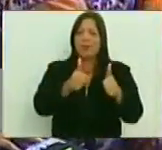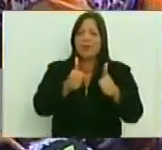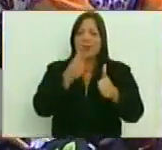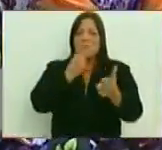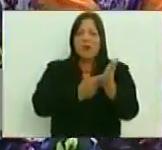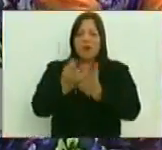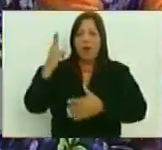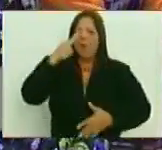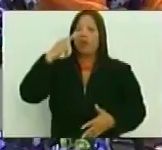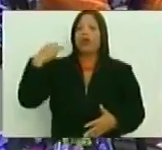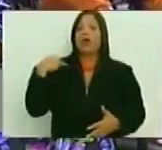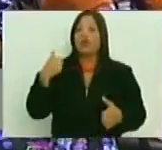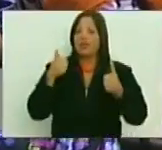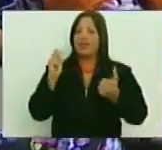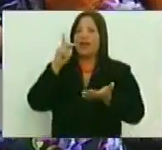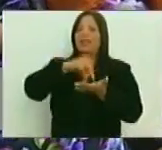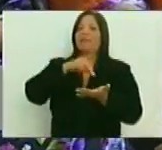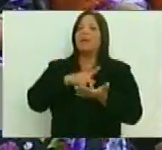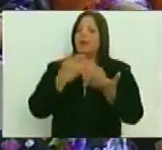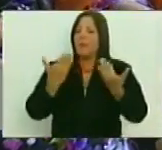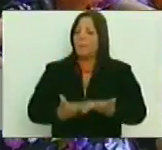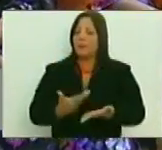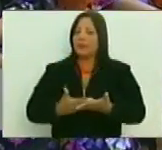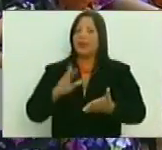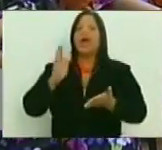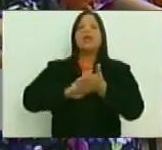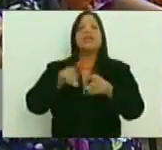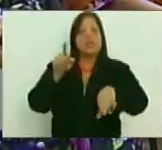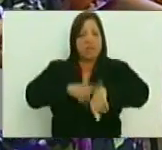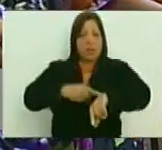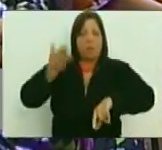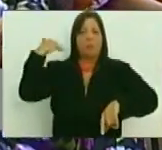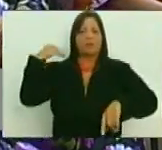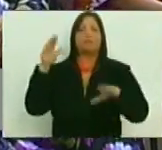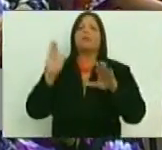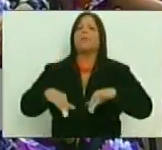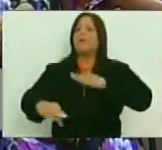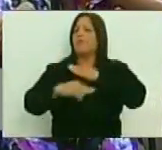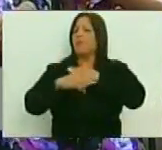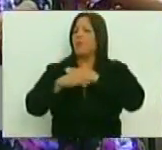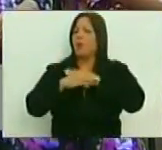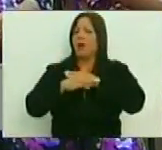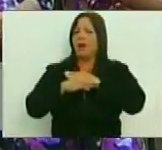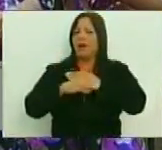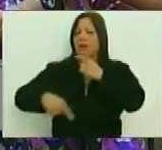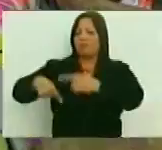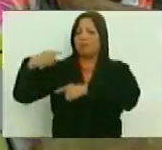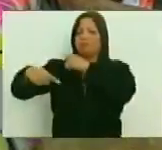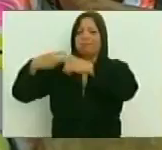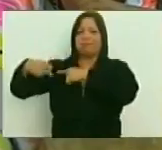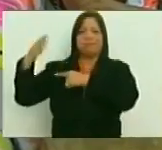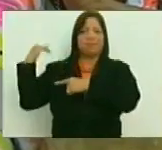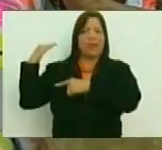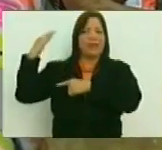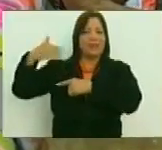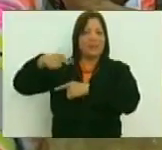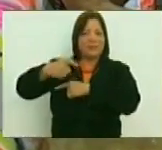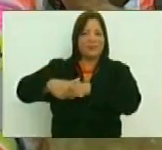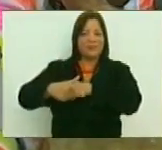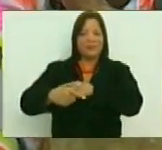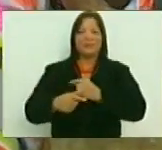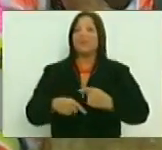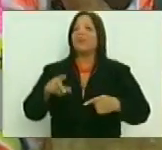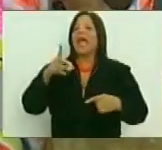en protagonista del tiempo presente y del tiempo pasado a través de sus antecesores.